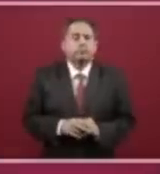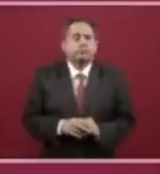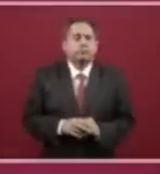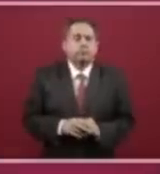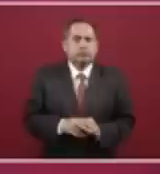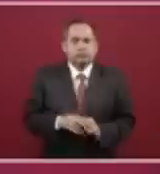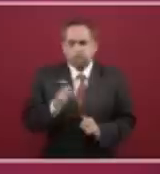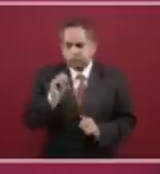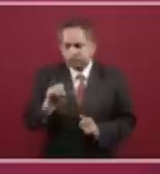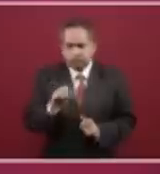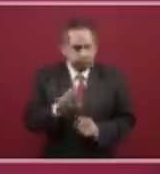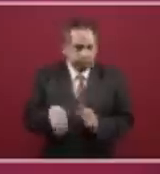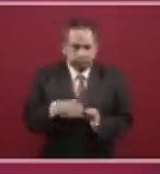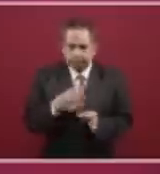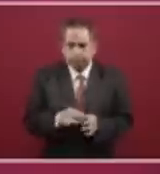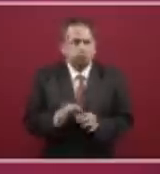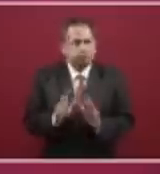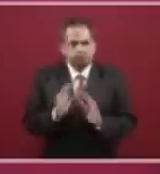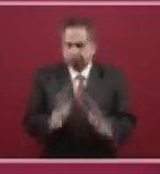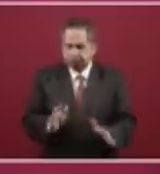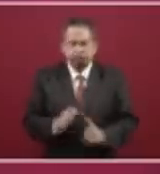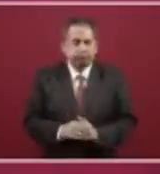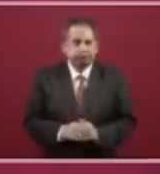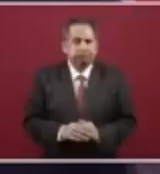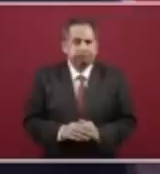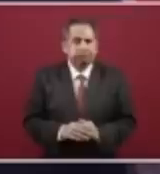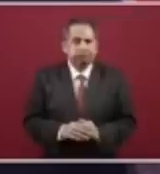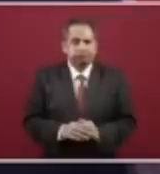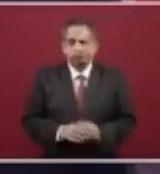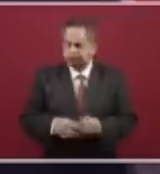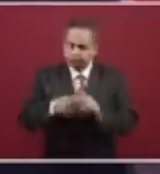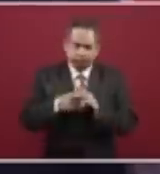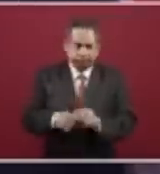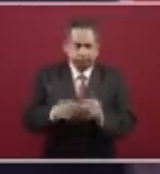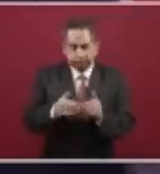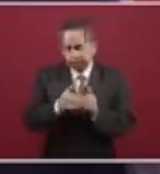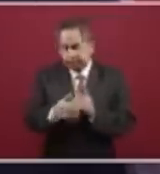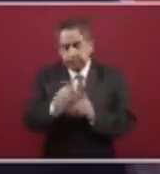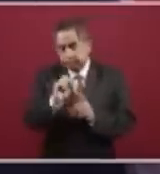estamos listos para comenzar